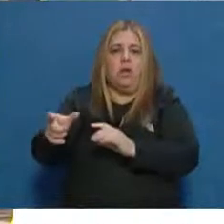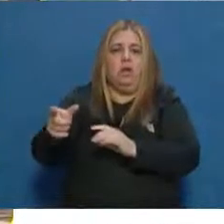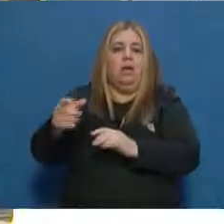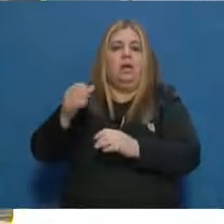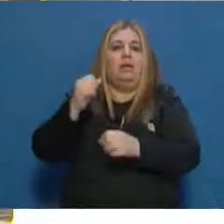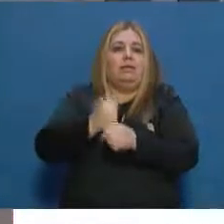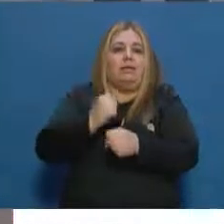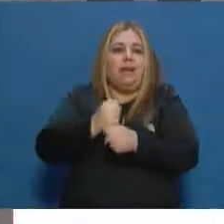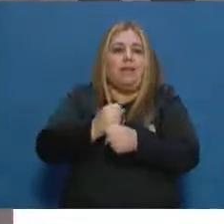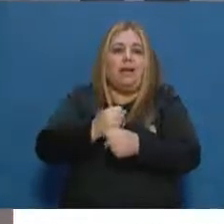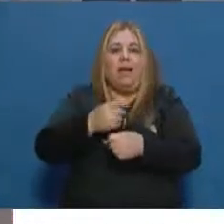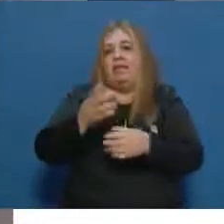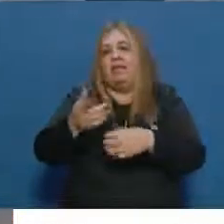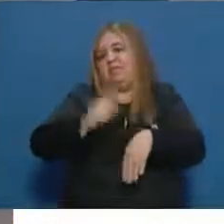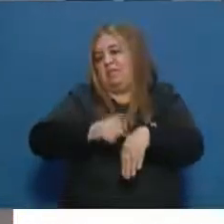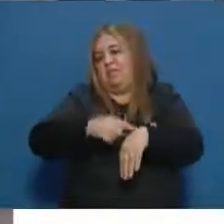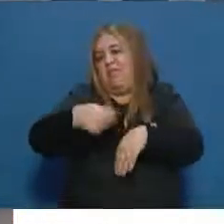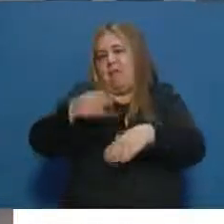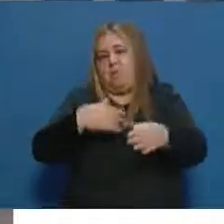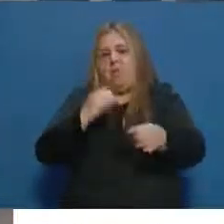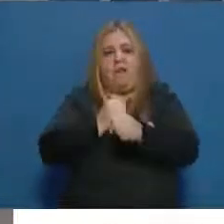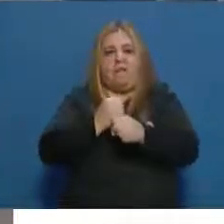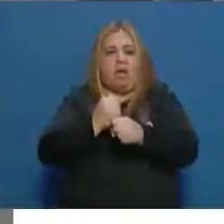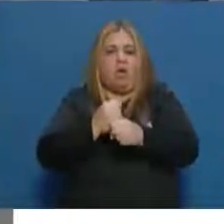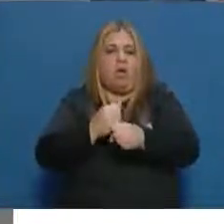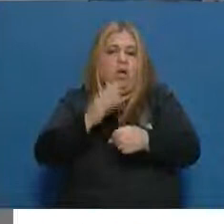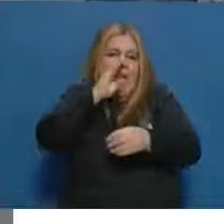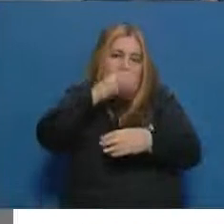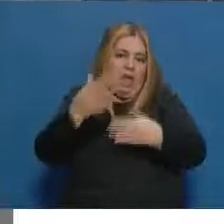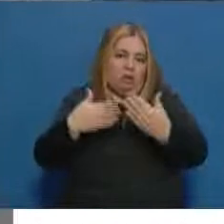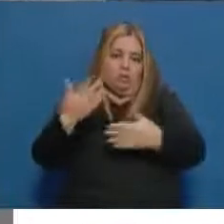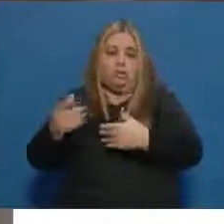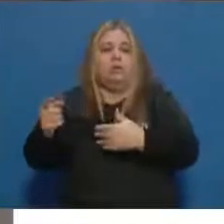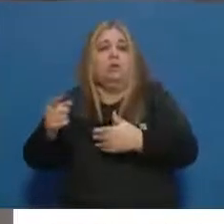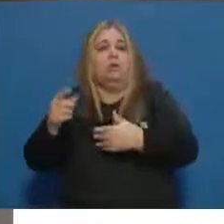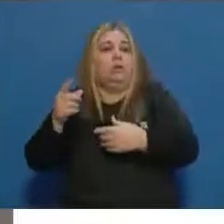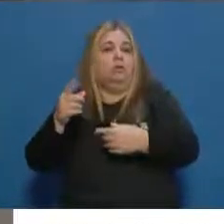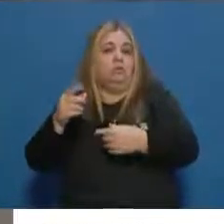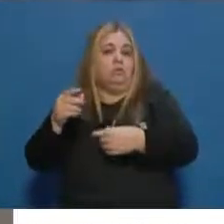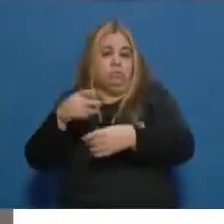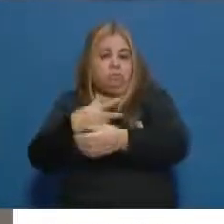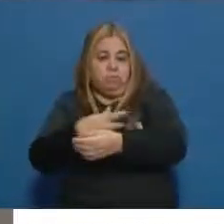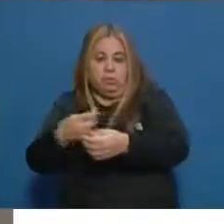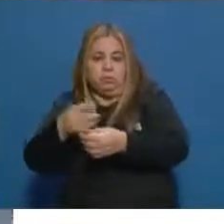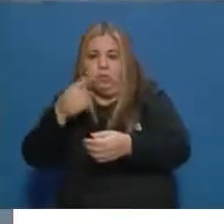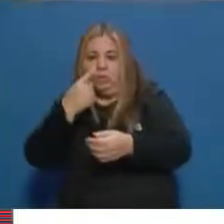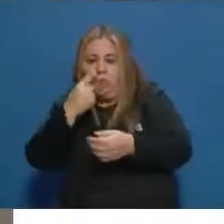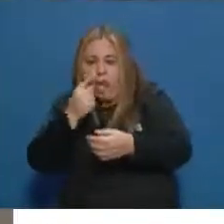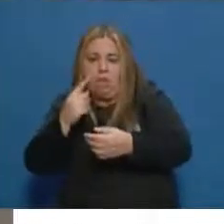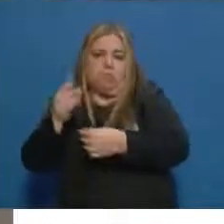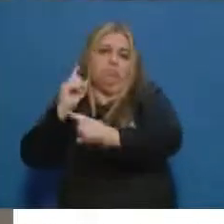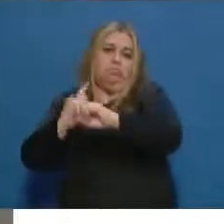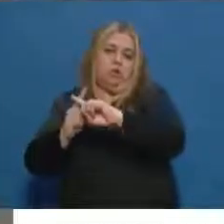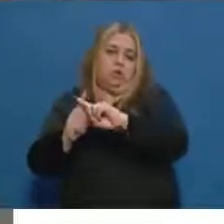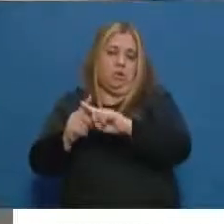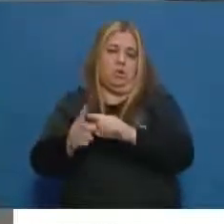de changas en el interior dio positivo. Si bien los controles de temperatura, Mario, se vienen haciendo de manera regular desde hace ya